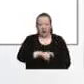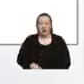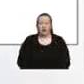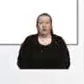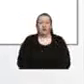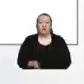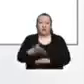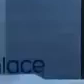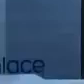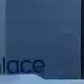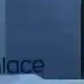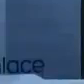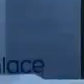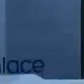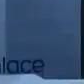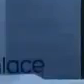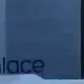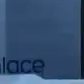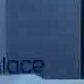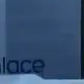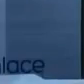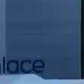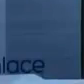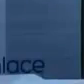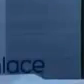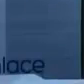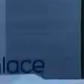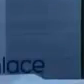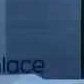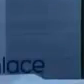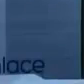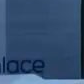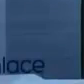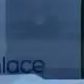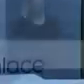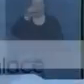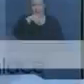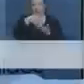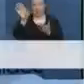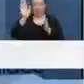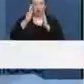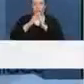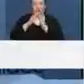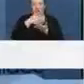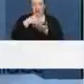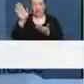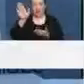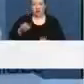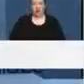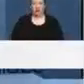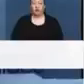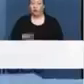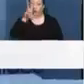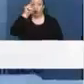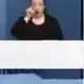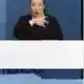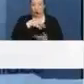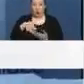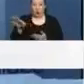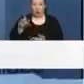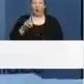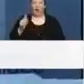pantalla completa y sólo queda un camino plazo tiene que ser la casa y si no es destituido el mismo sin